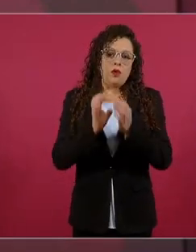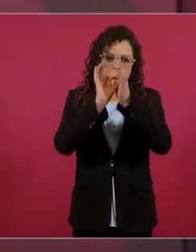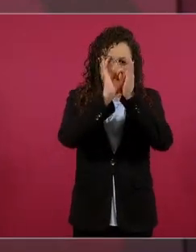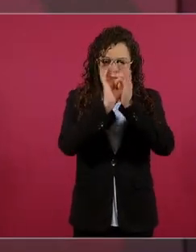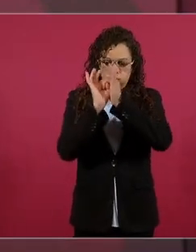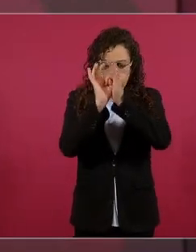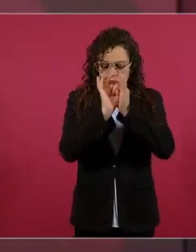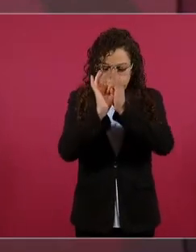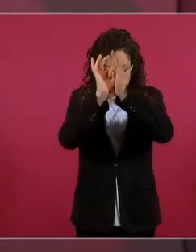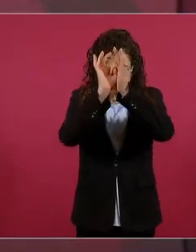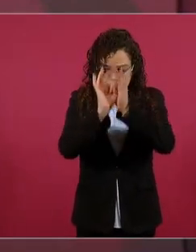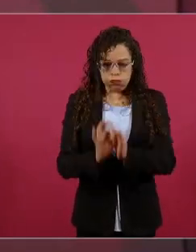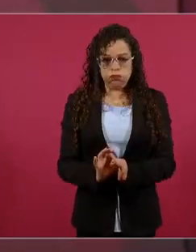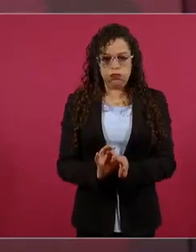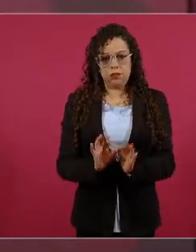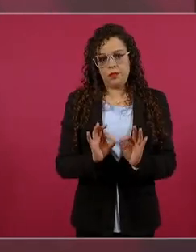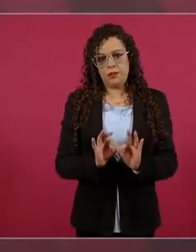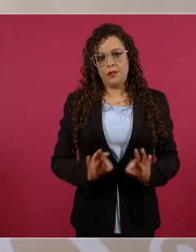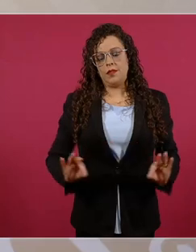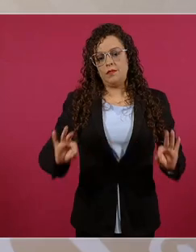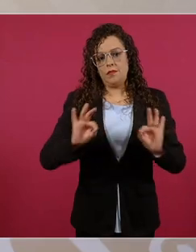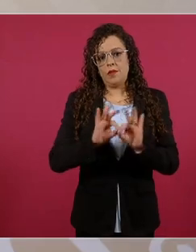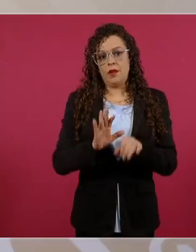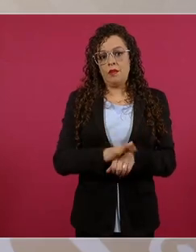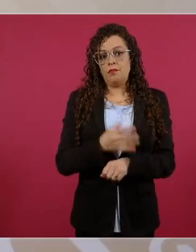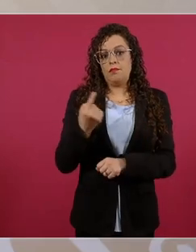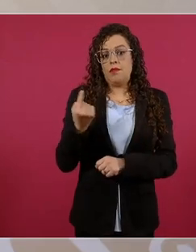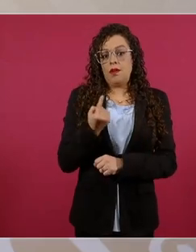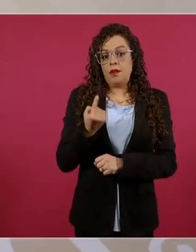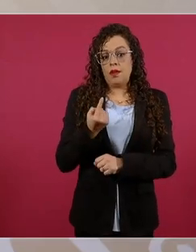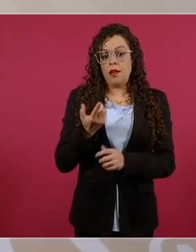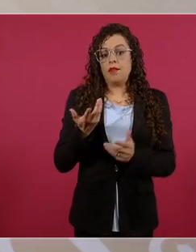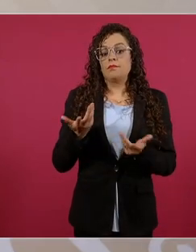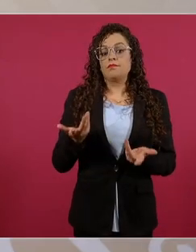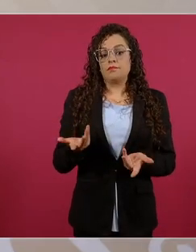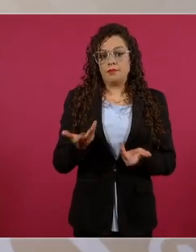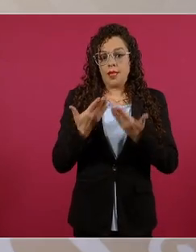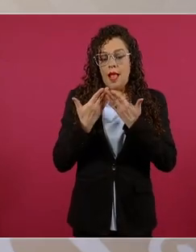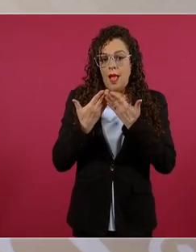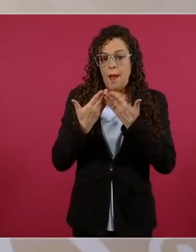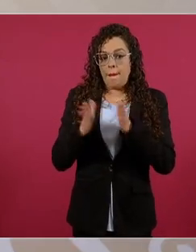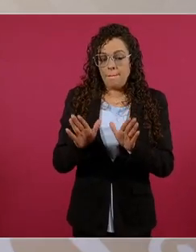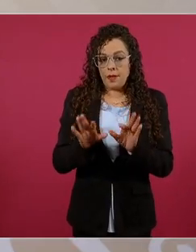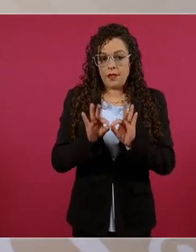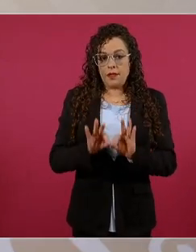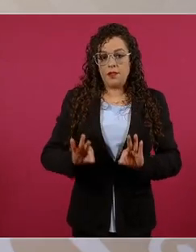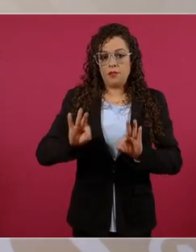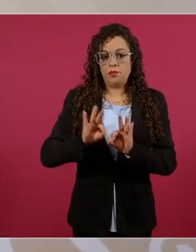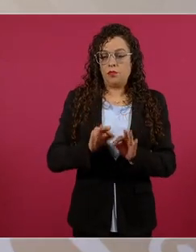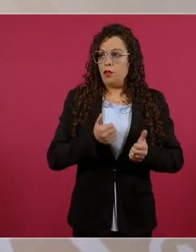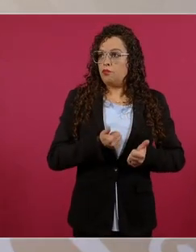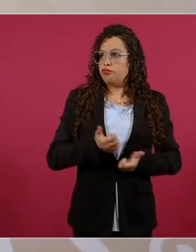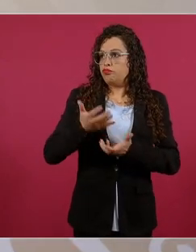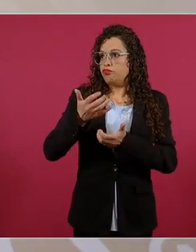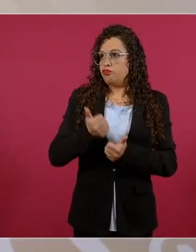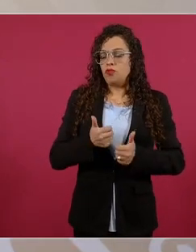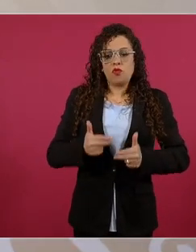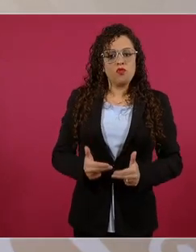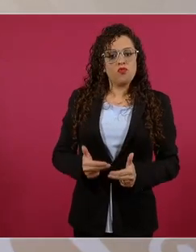en política exterior va a haber mucha apertura, va a seguir